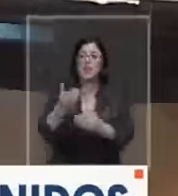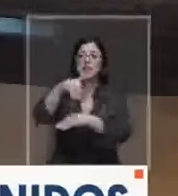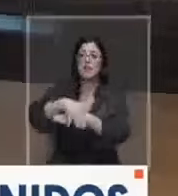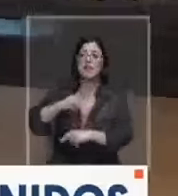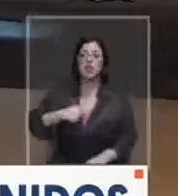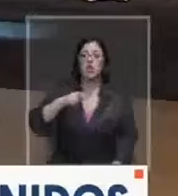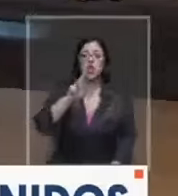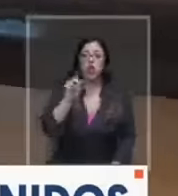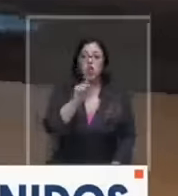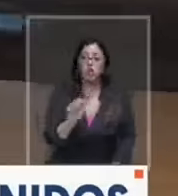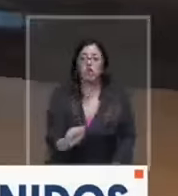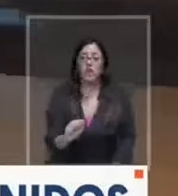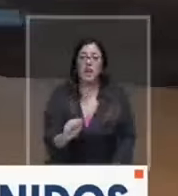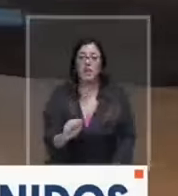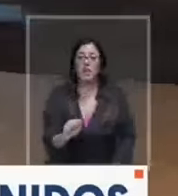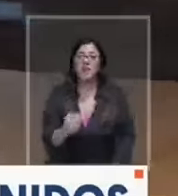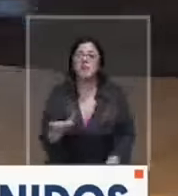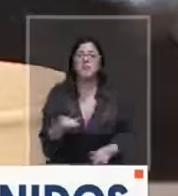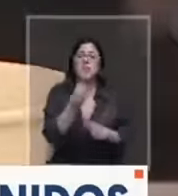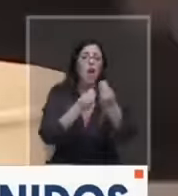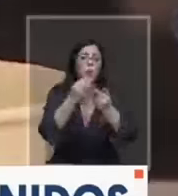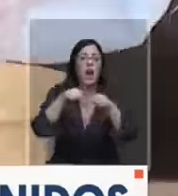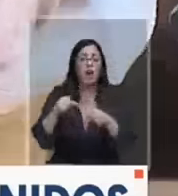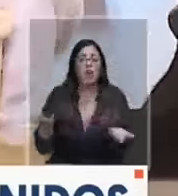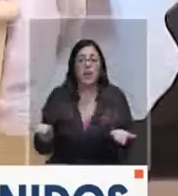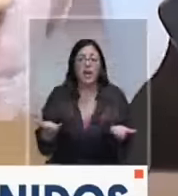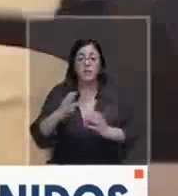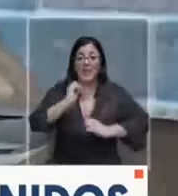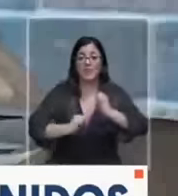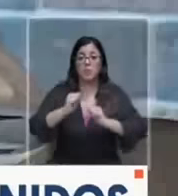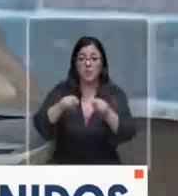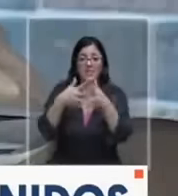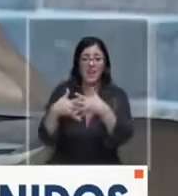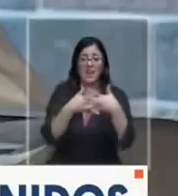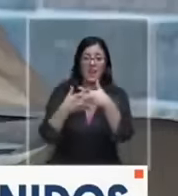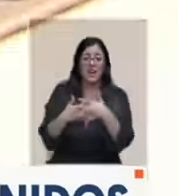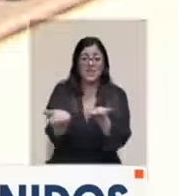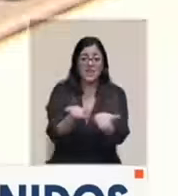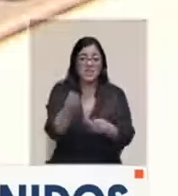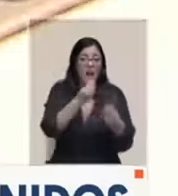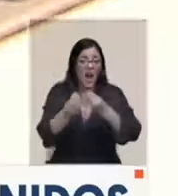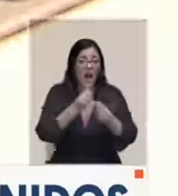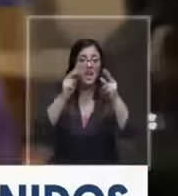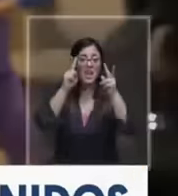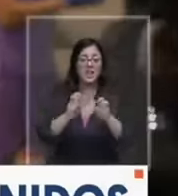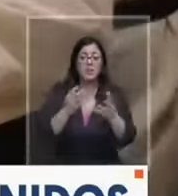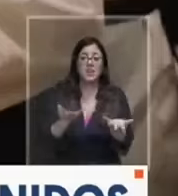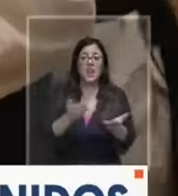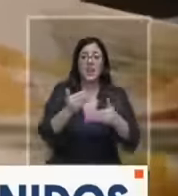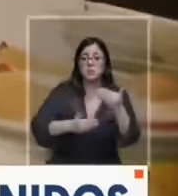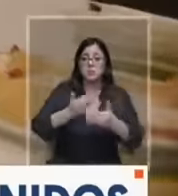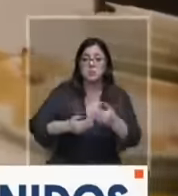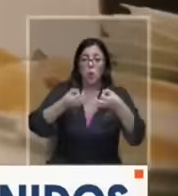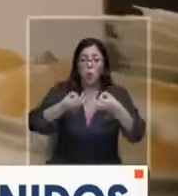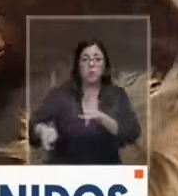es rosa eh qué se va a servir por hoy esta empresa estadounidense de servicios de alimentación y gestión de instalaciones yoa chile en plenas